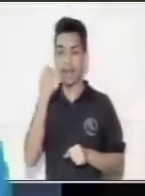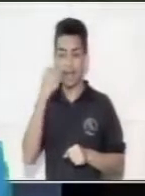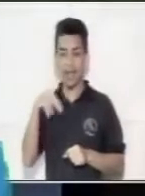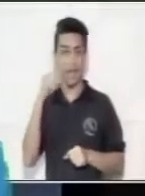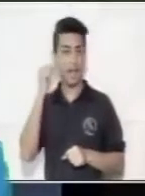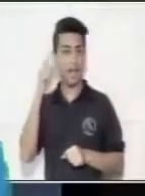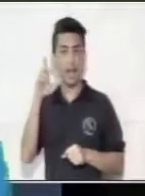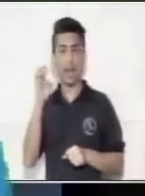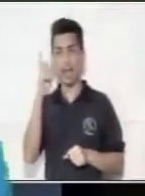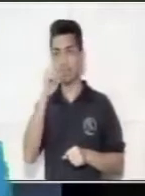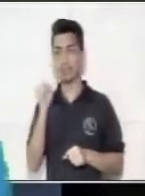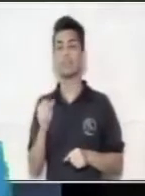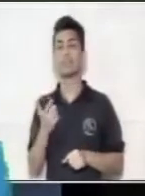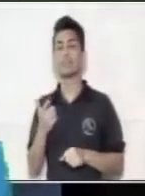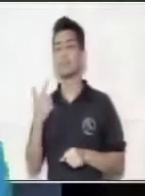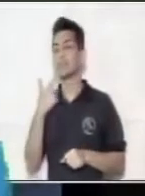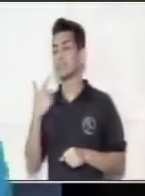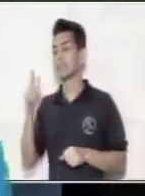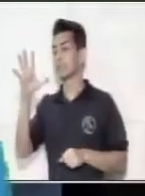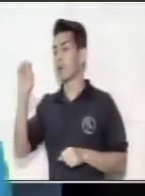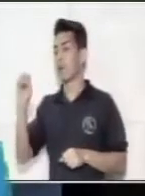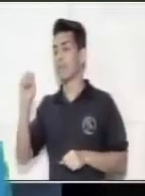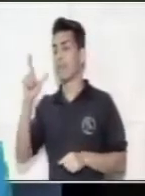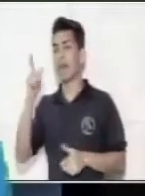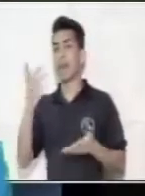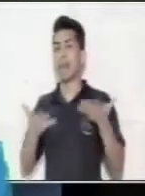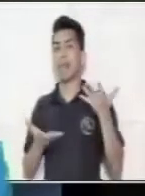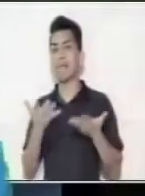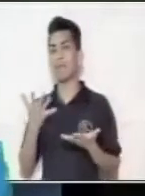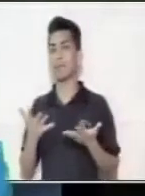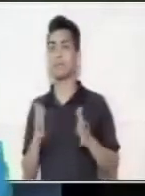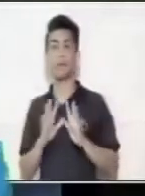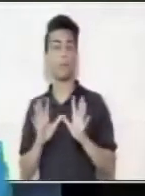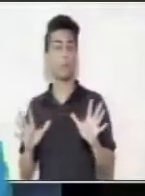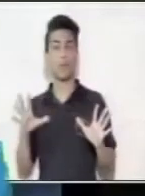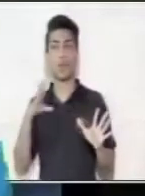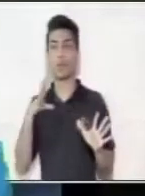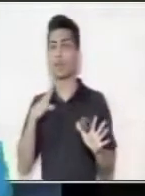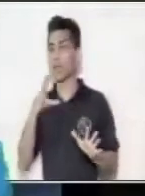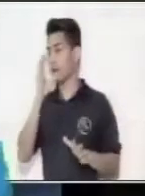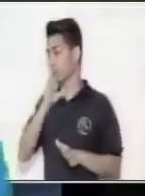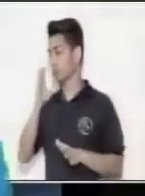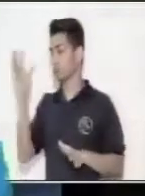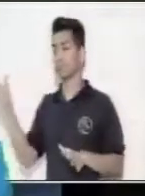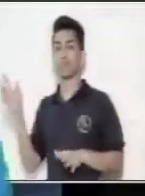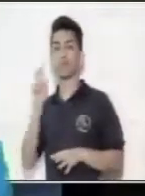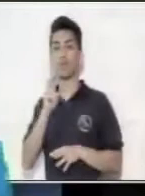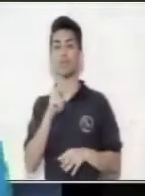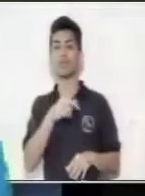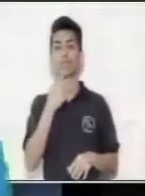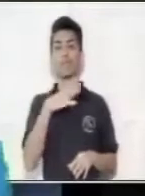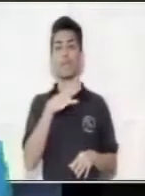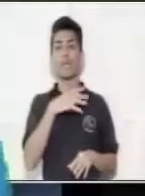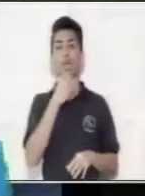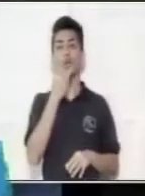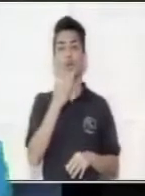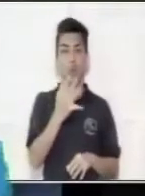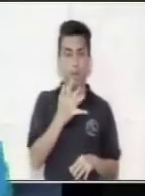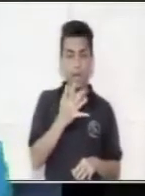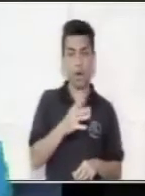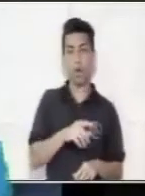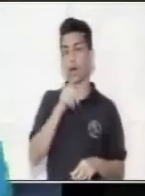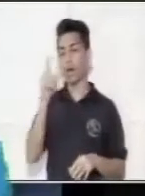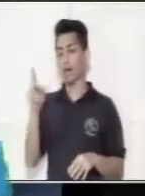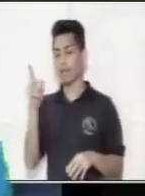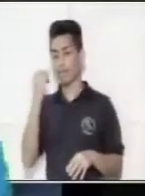libras. Pero están únicamente definidas por el número y la dimensional. Entonces